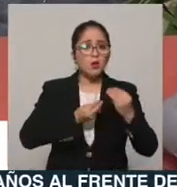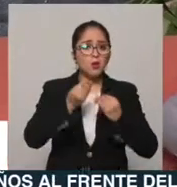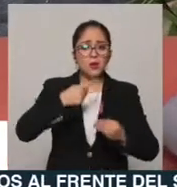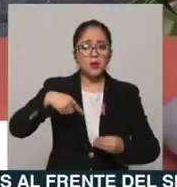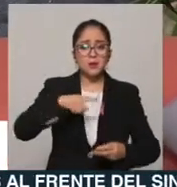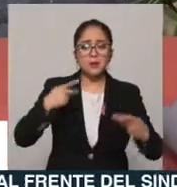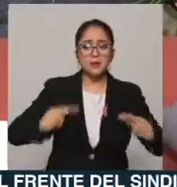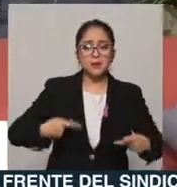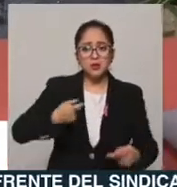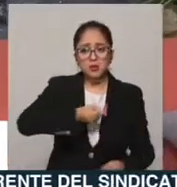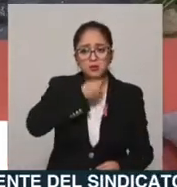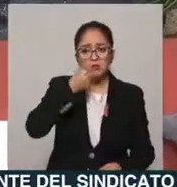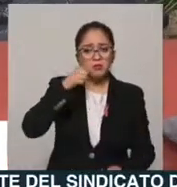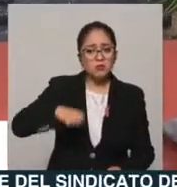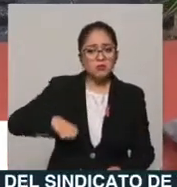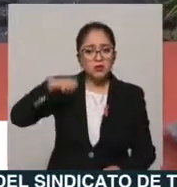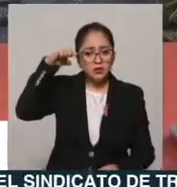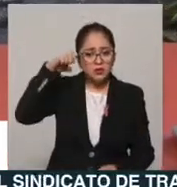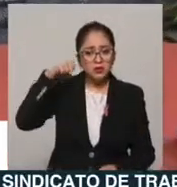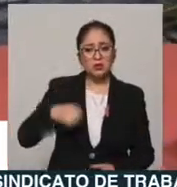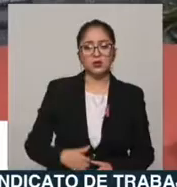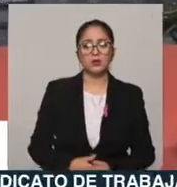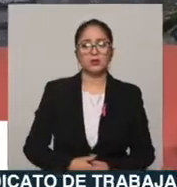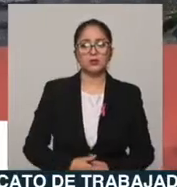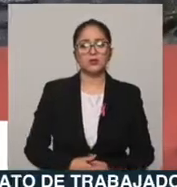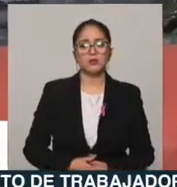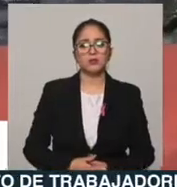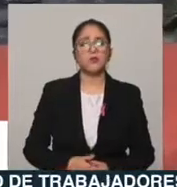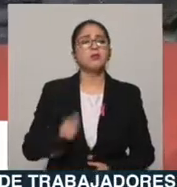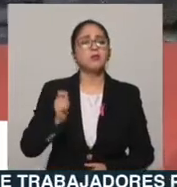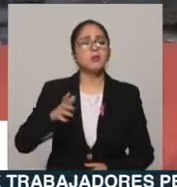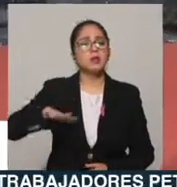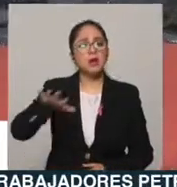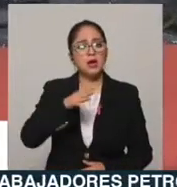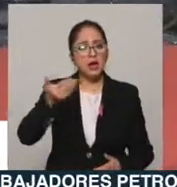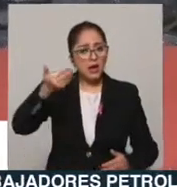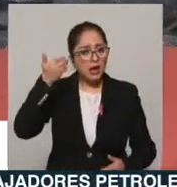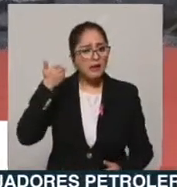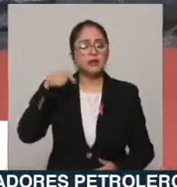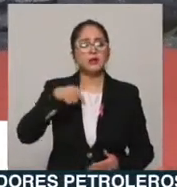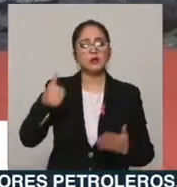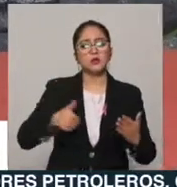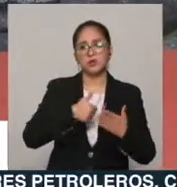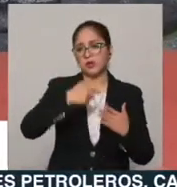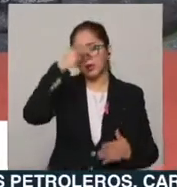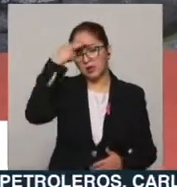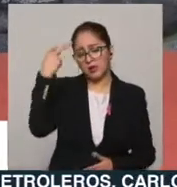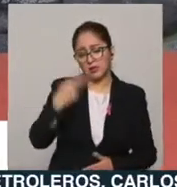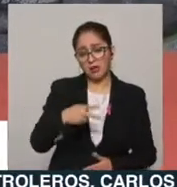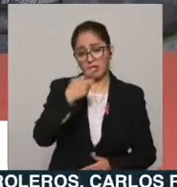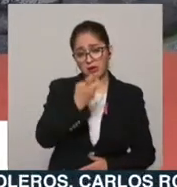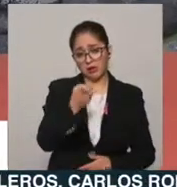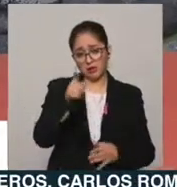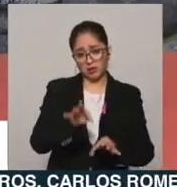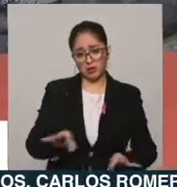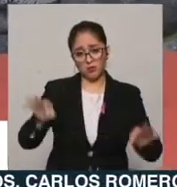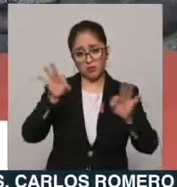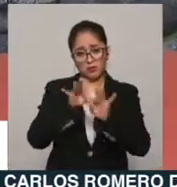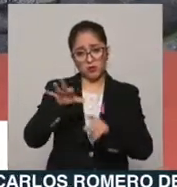que fue tradicionalmente manejado, operado en la Ciudad de México. Fue un programa icónico,